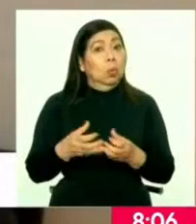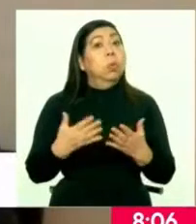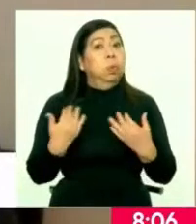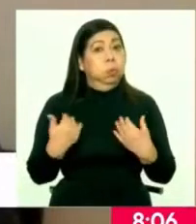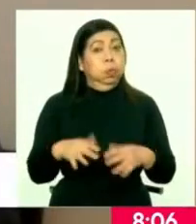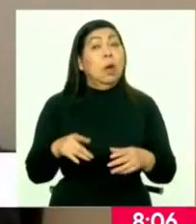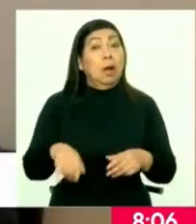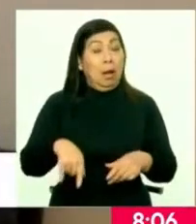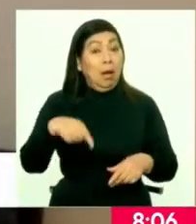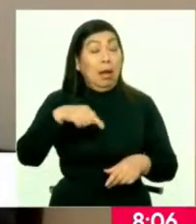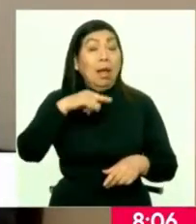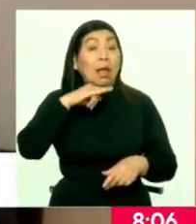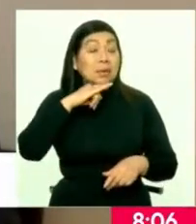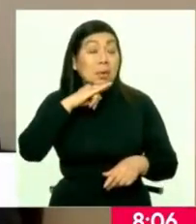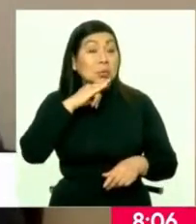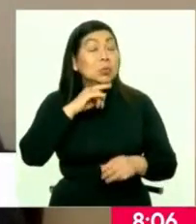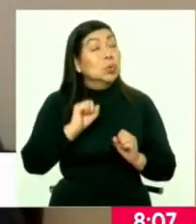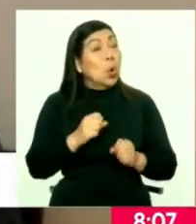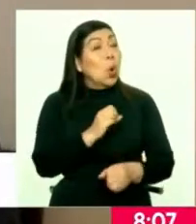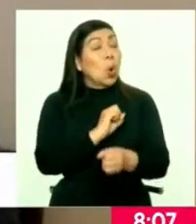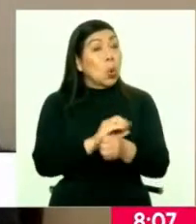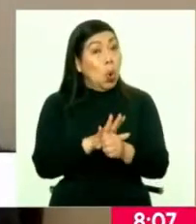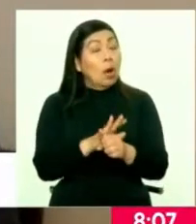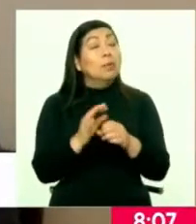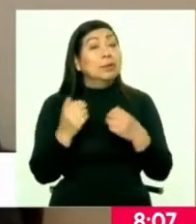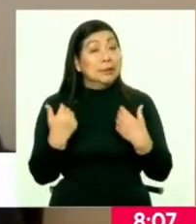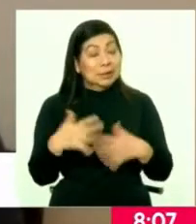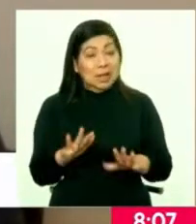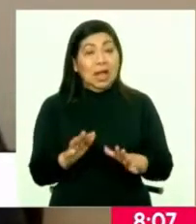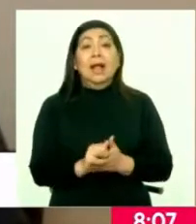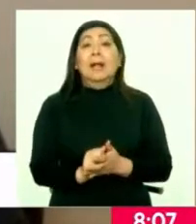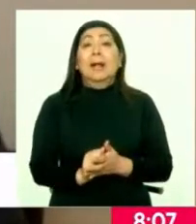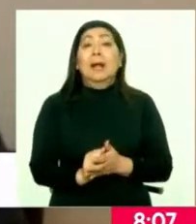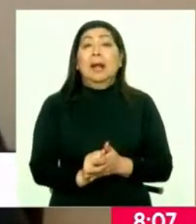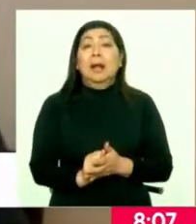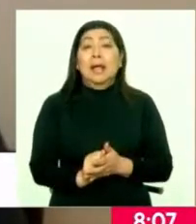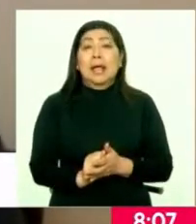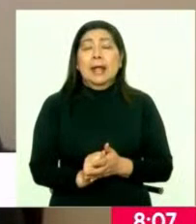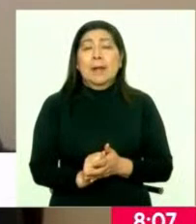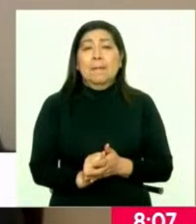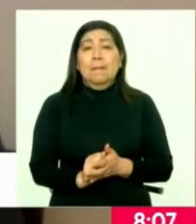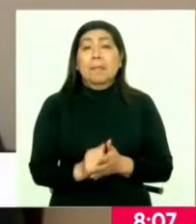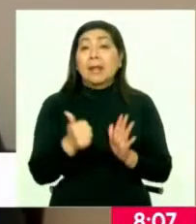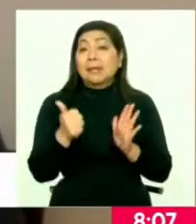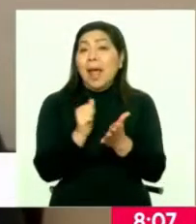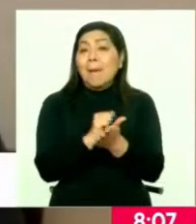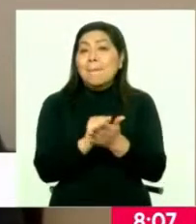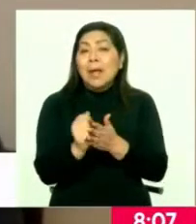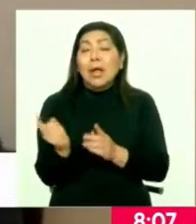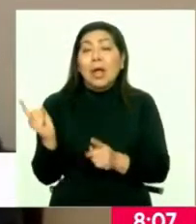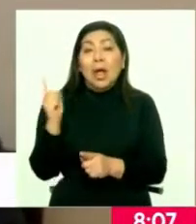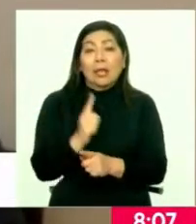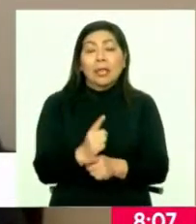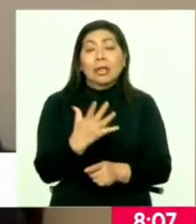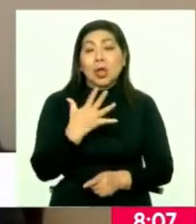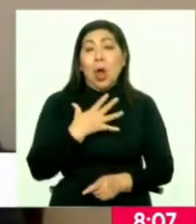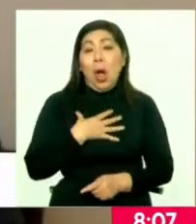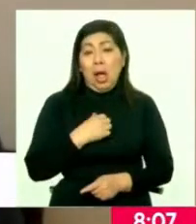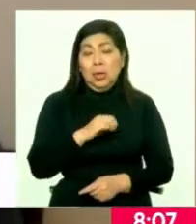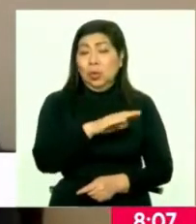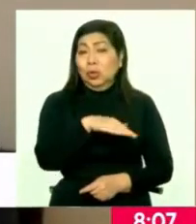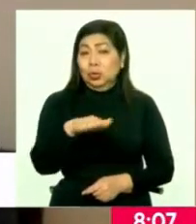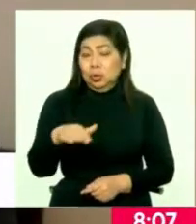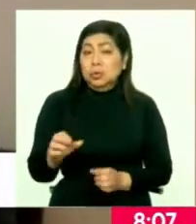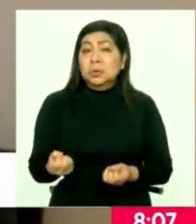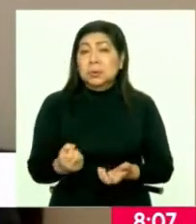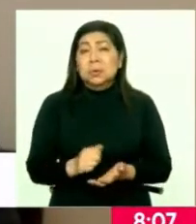Aquí en Estados Unidos las vacunas contra COVID fueron autorizadas a partir de los 6 meses hasta los 5 años, y esto